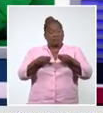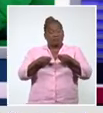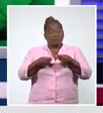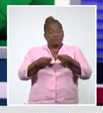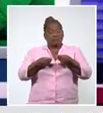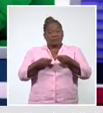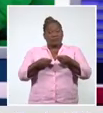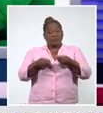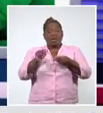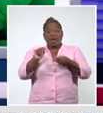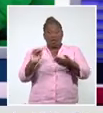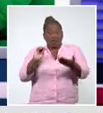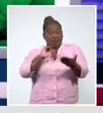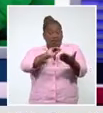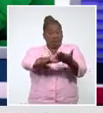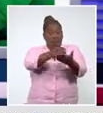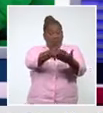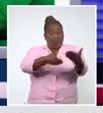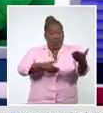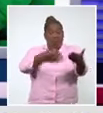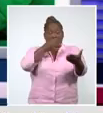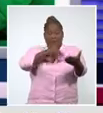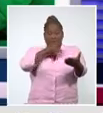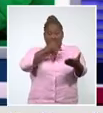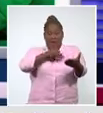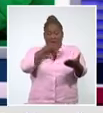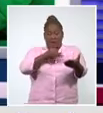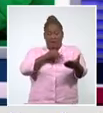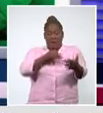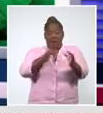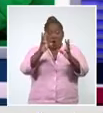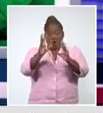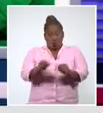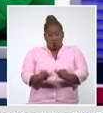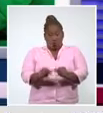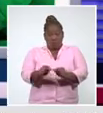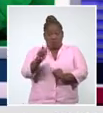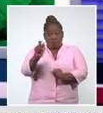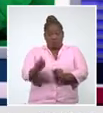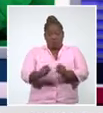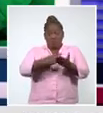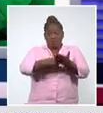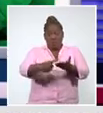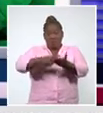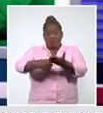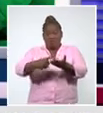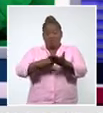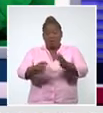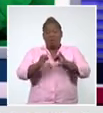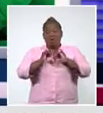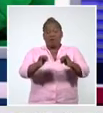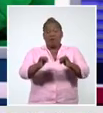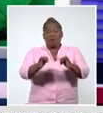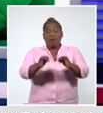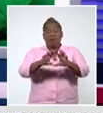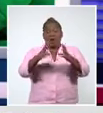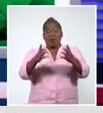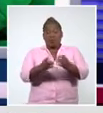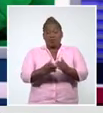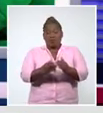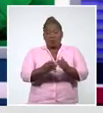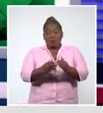donde se plantea textualmente: el número de casos semanales de la COVID-19 en el mundo cayó en un